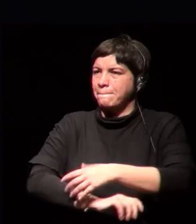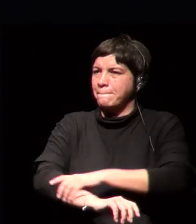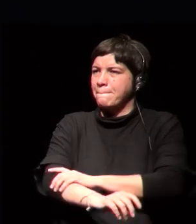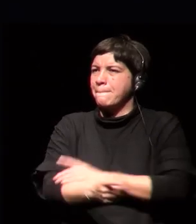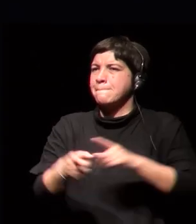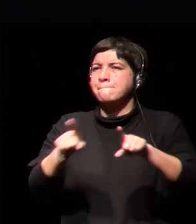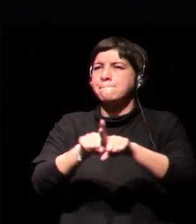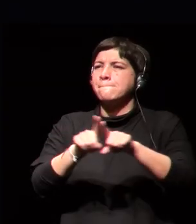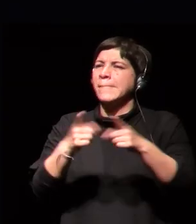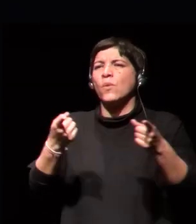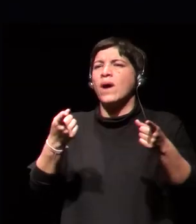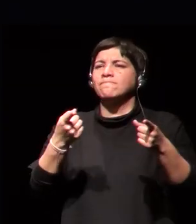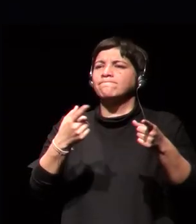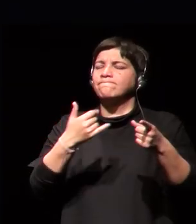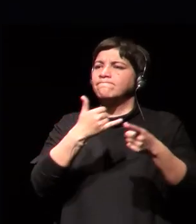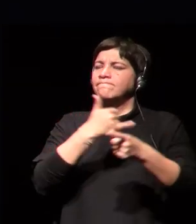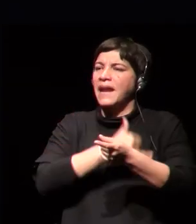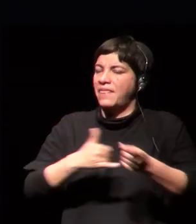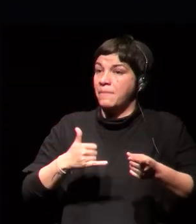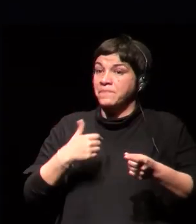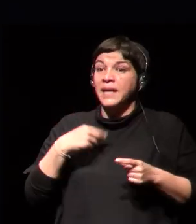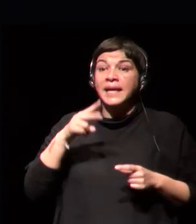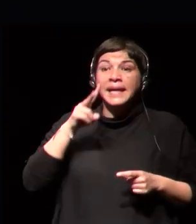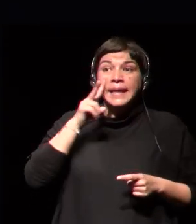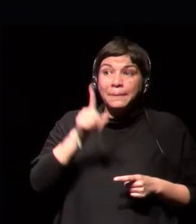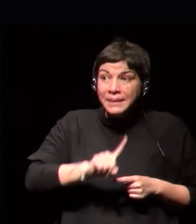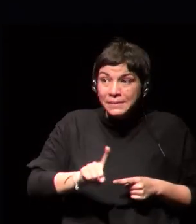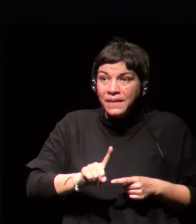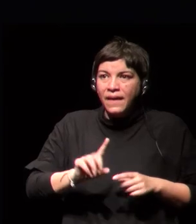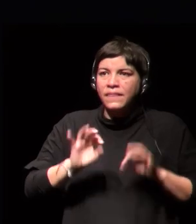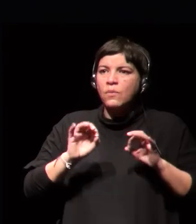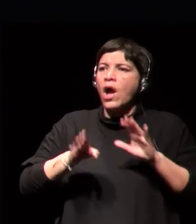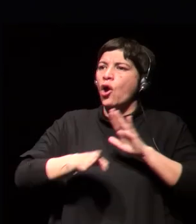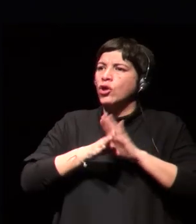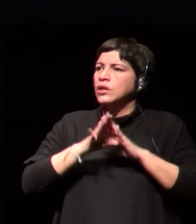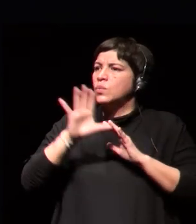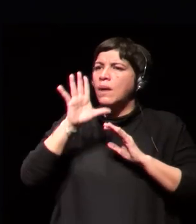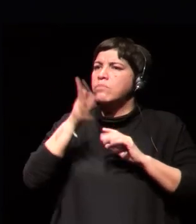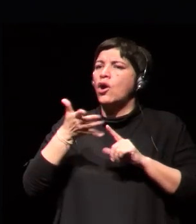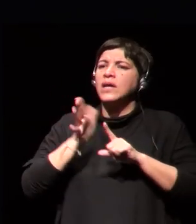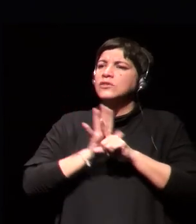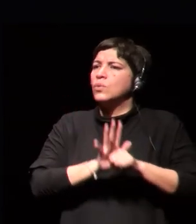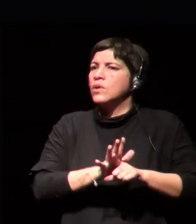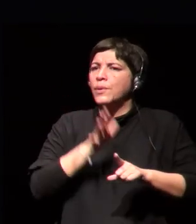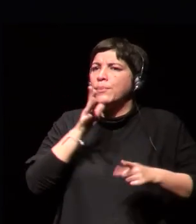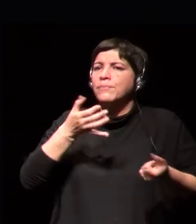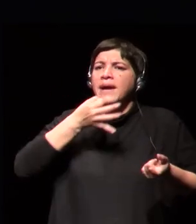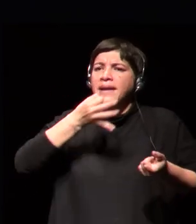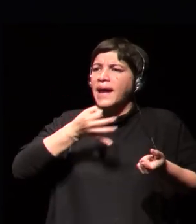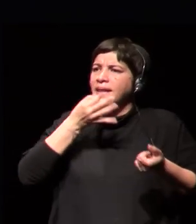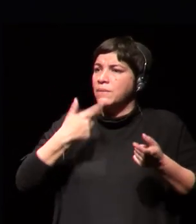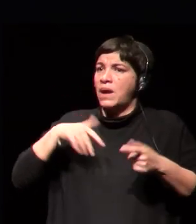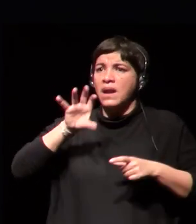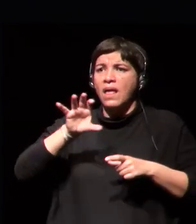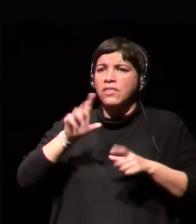La invisibilidad se ha mantenido porque se ha excluido de forma deliberada de la narrativa de la nación, es decir, esta